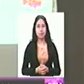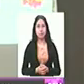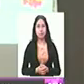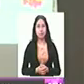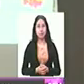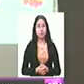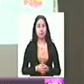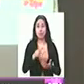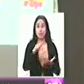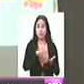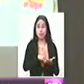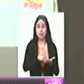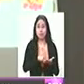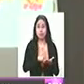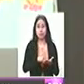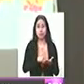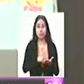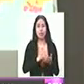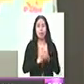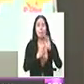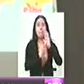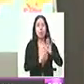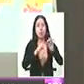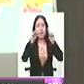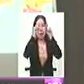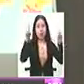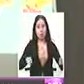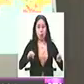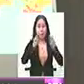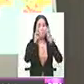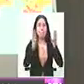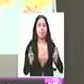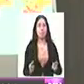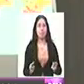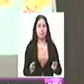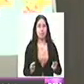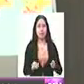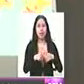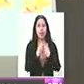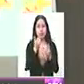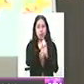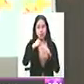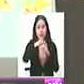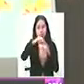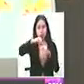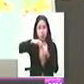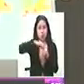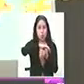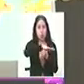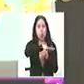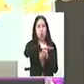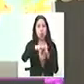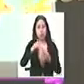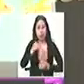Y esto es gráficamente cómo se ha comportado, cómo ha sido la evolución